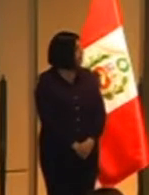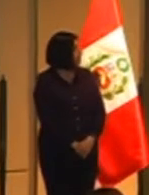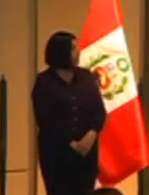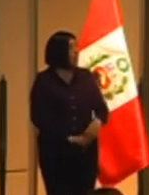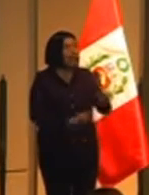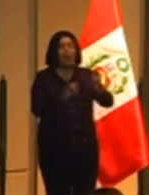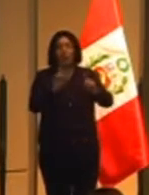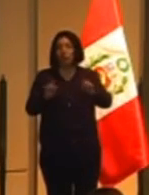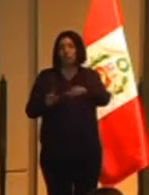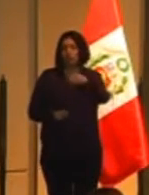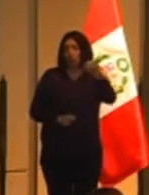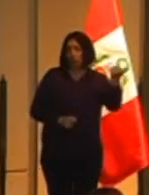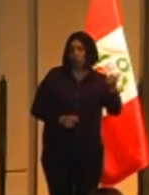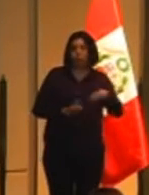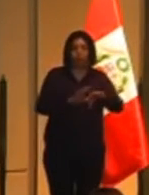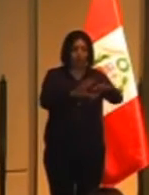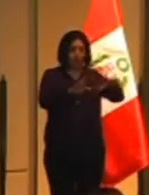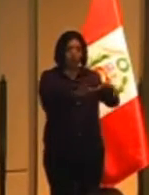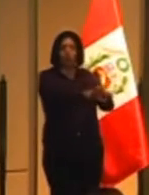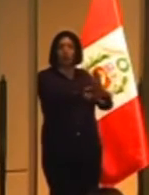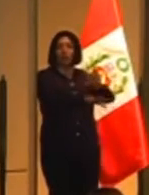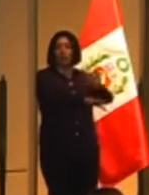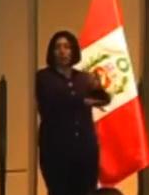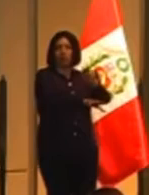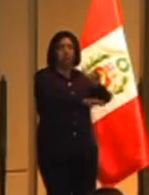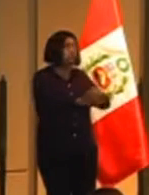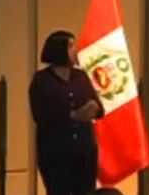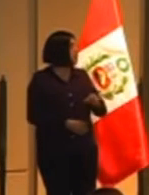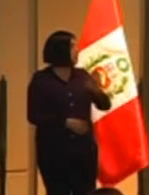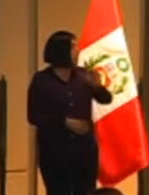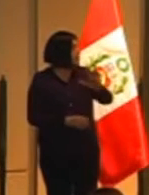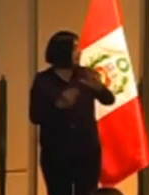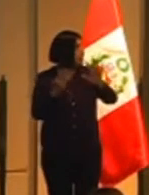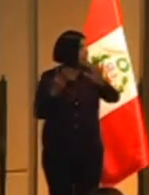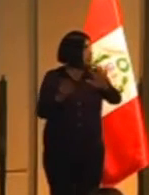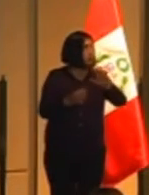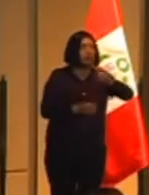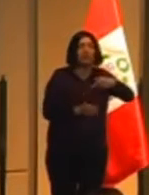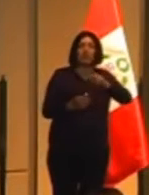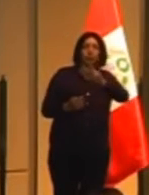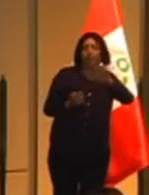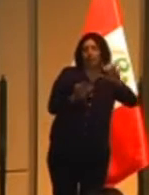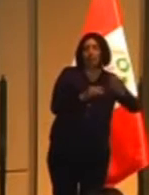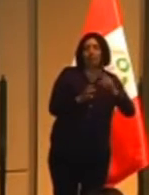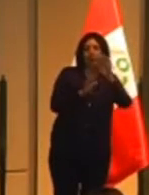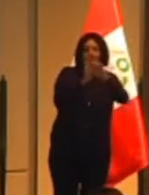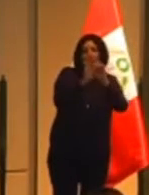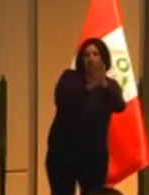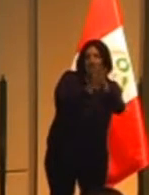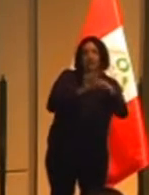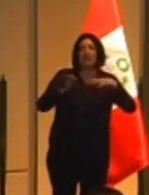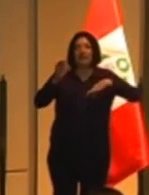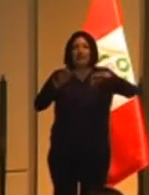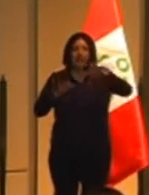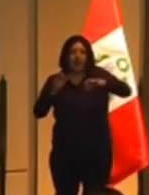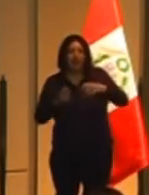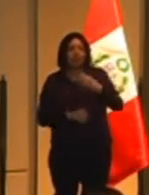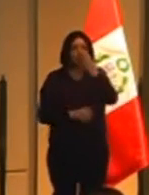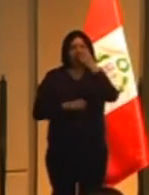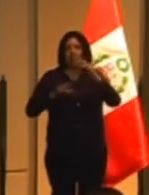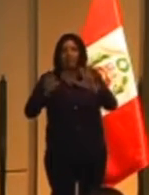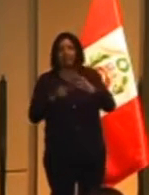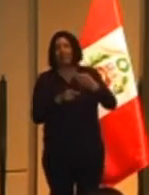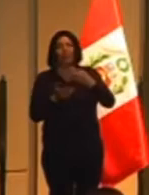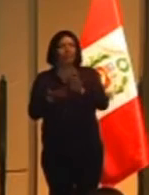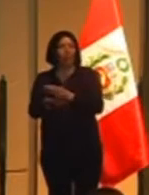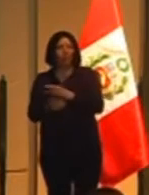Algunas otras cosas del Auditorio Julio Ramón Rivero, 39.276 espectadores para cine, teatro, impro, stand-up, música,